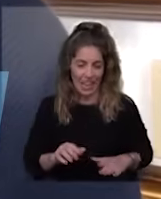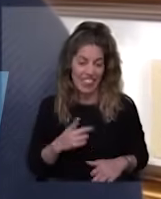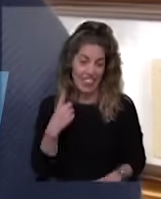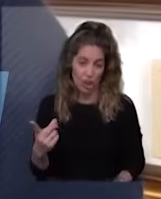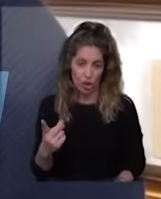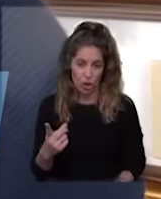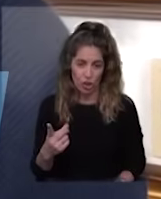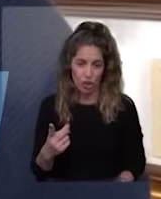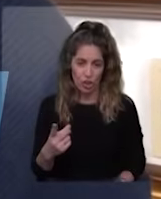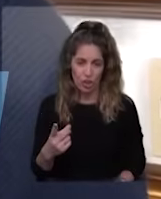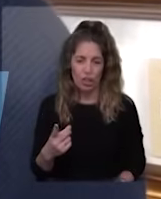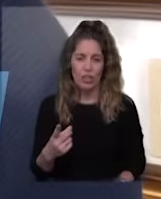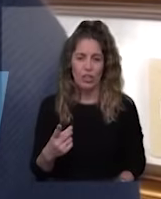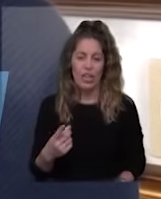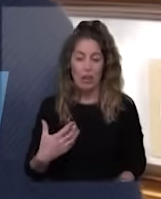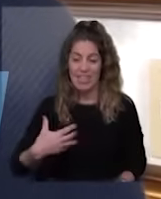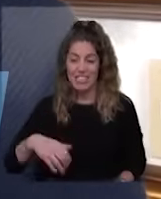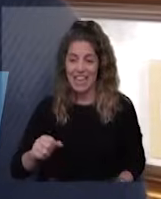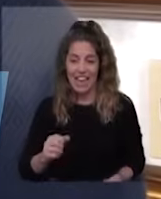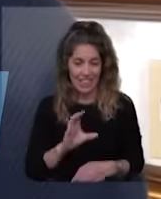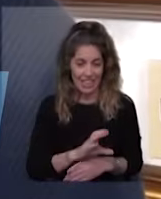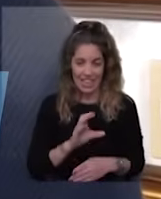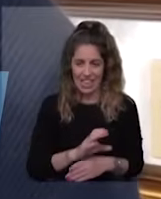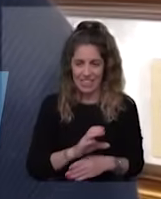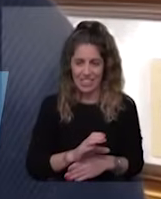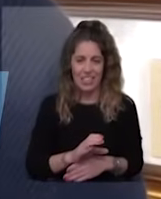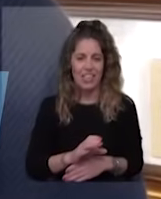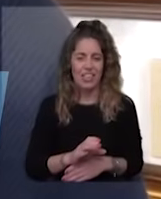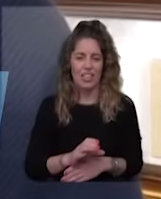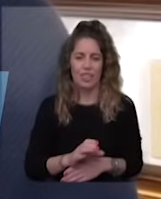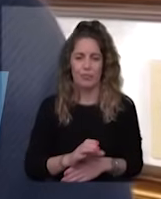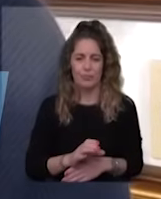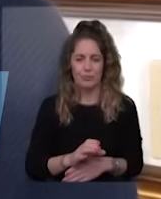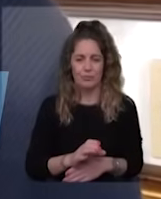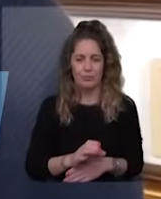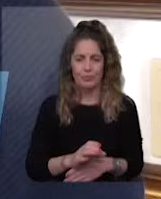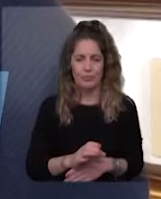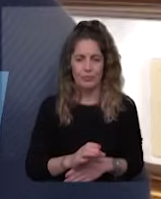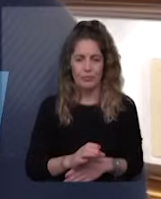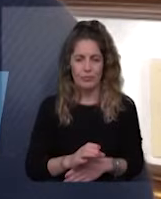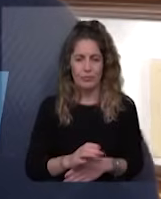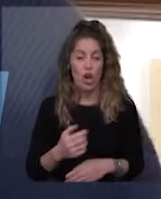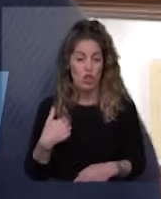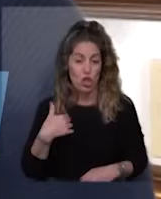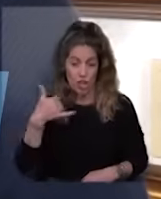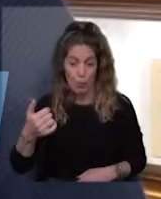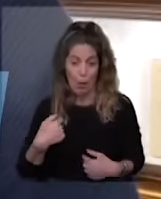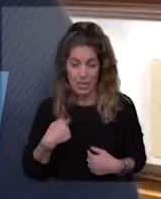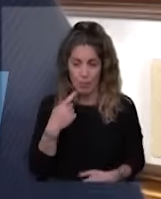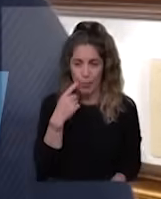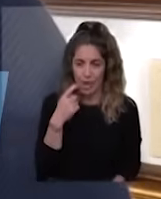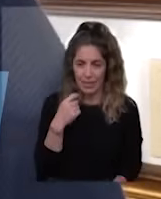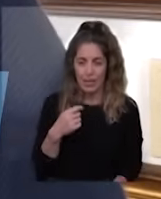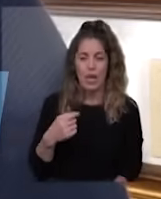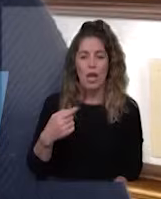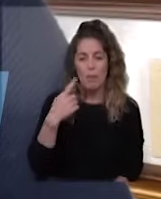él me retira de de clase llamamos este mi padre yo llamo a mi padre